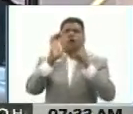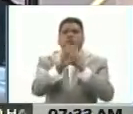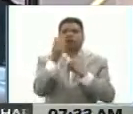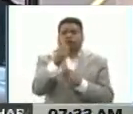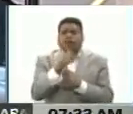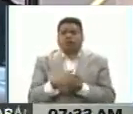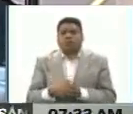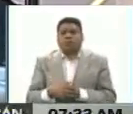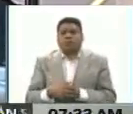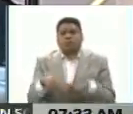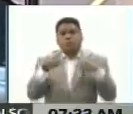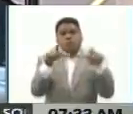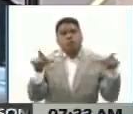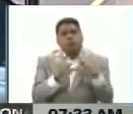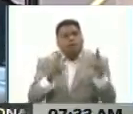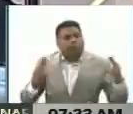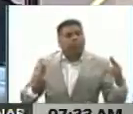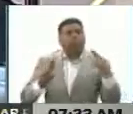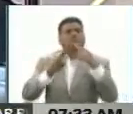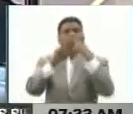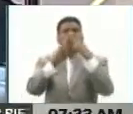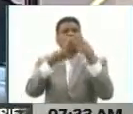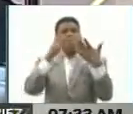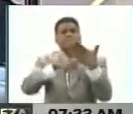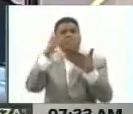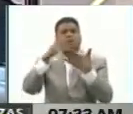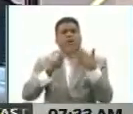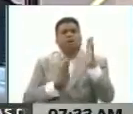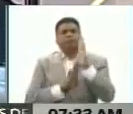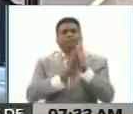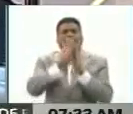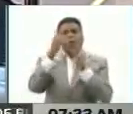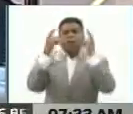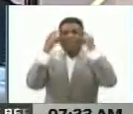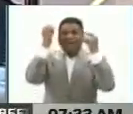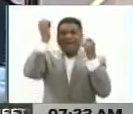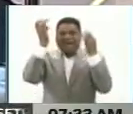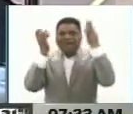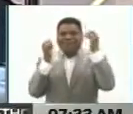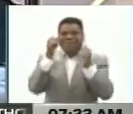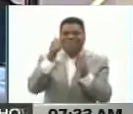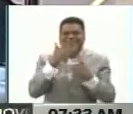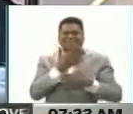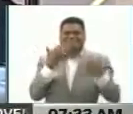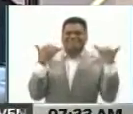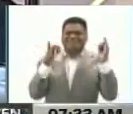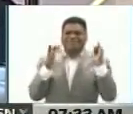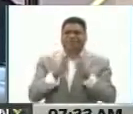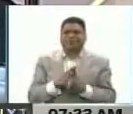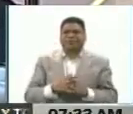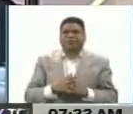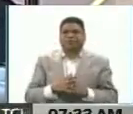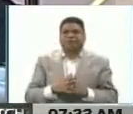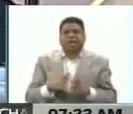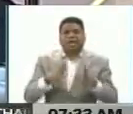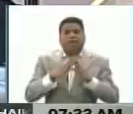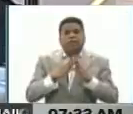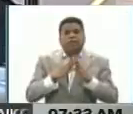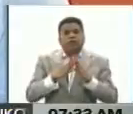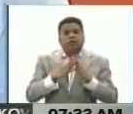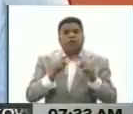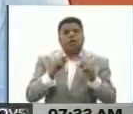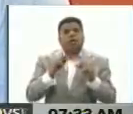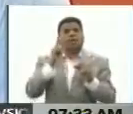un lugar de encuentro, como un programa para el desarrollo del ocio creativo. Y ese impacto que tiene el Ministerio de la Cultura hay que medirlo a 10